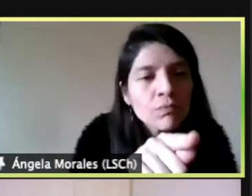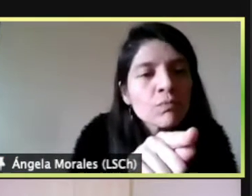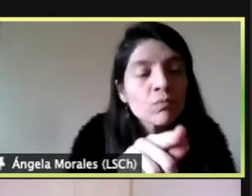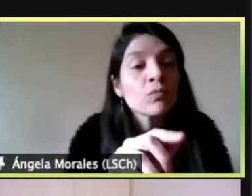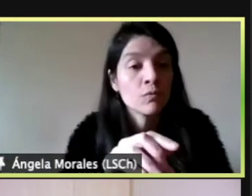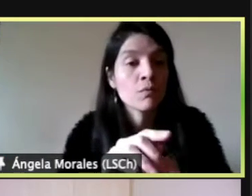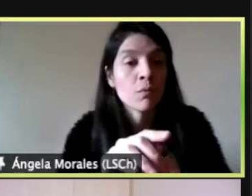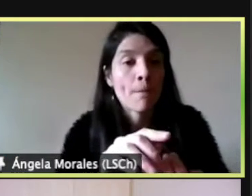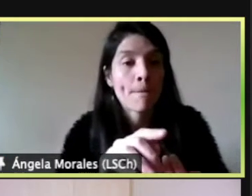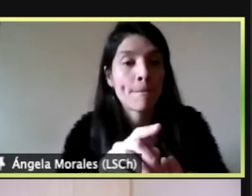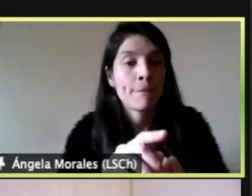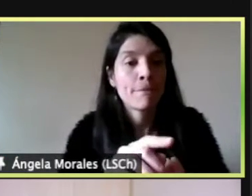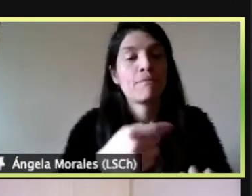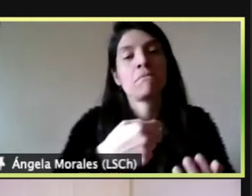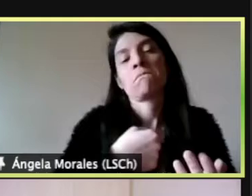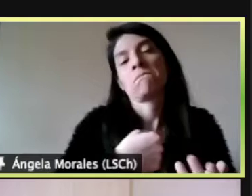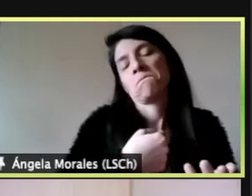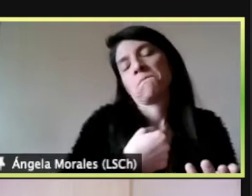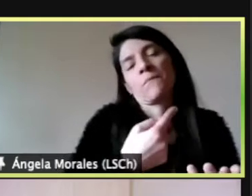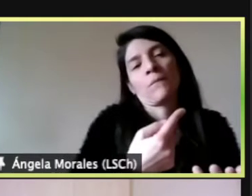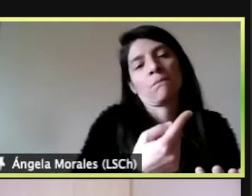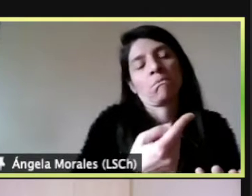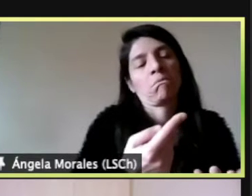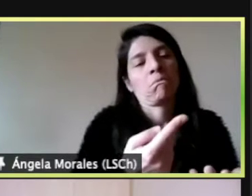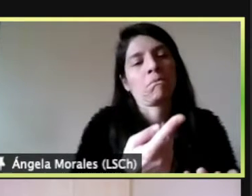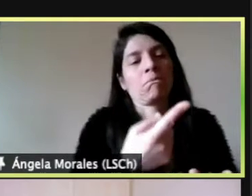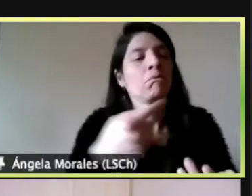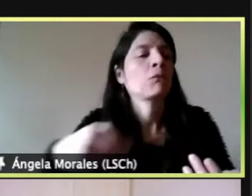dejar aquí, en este caso, P1.